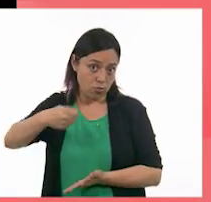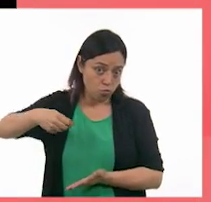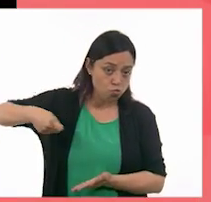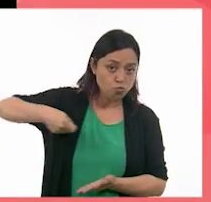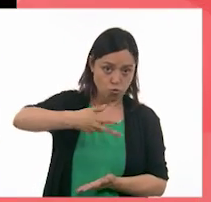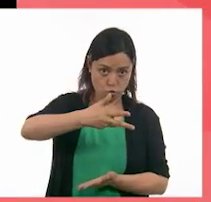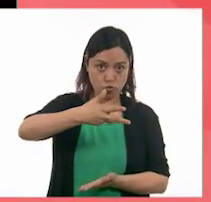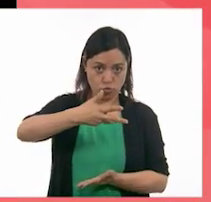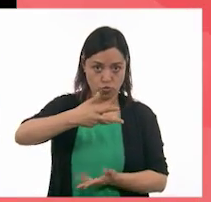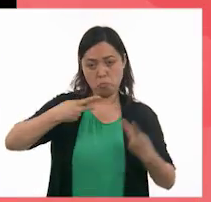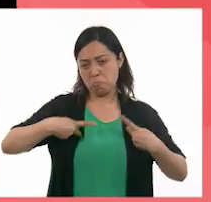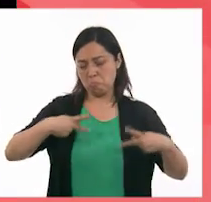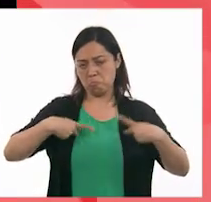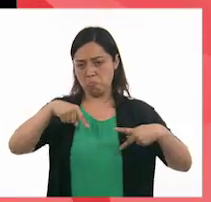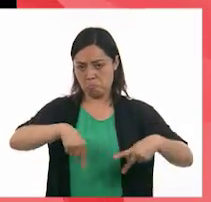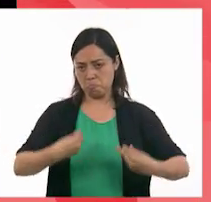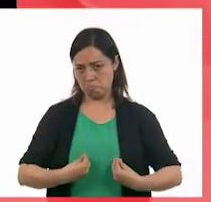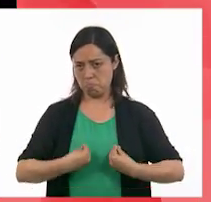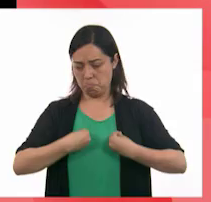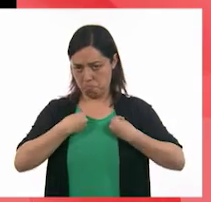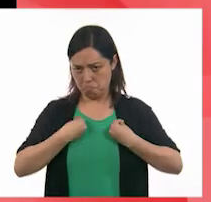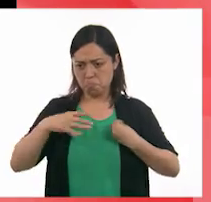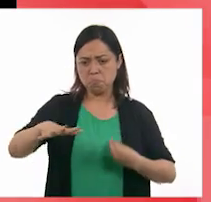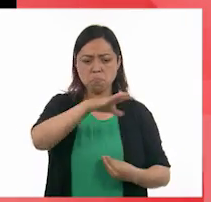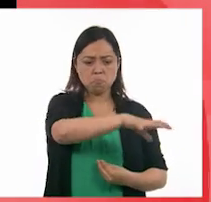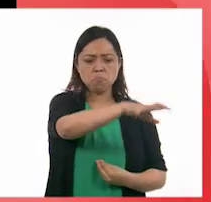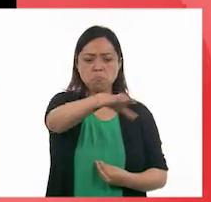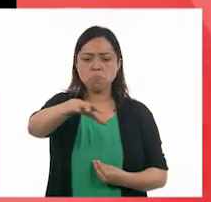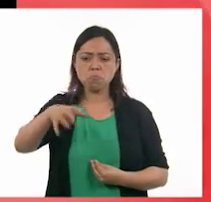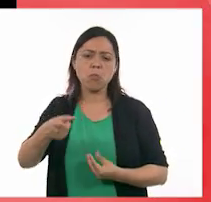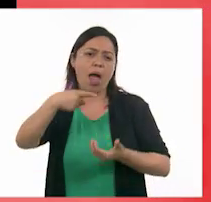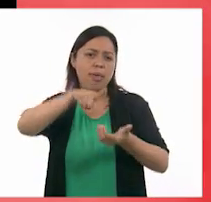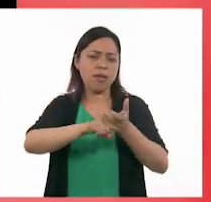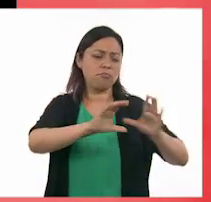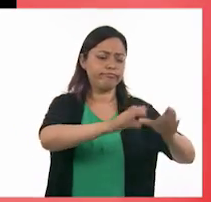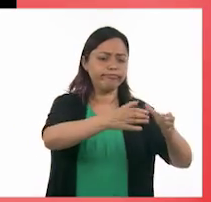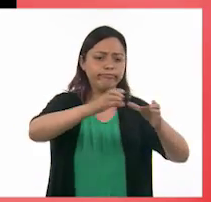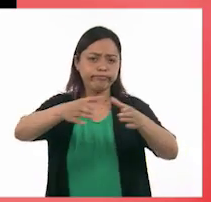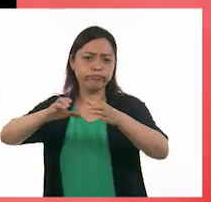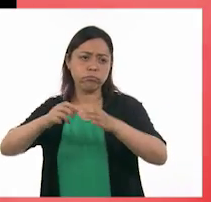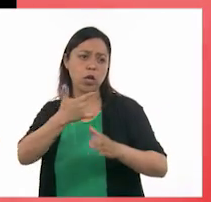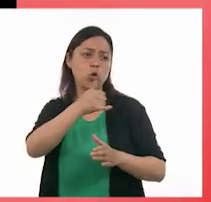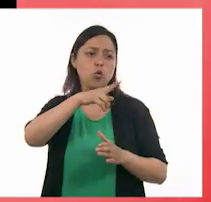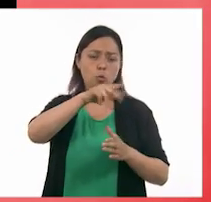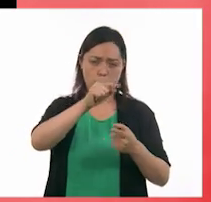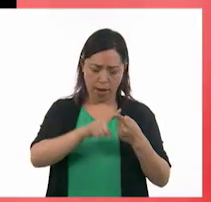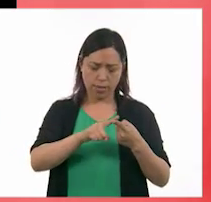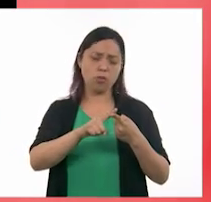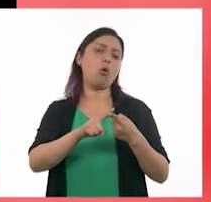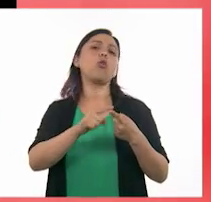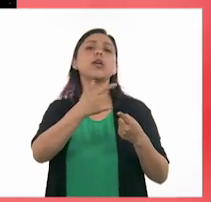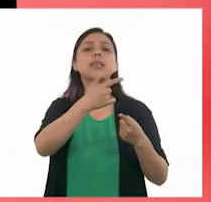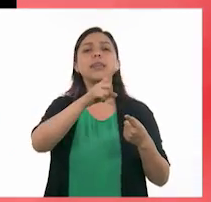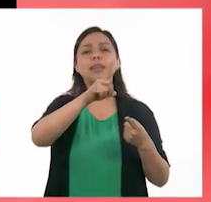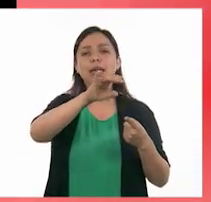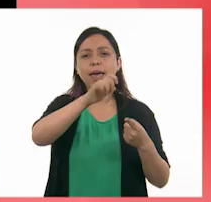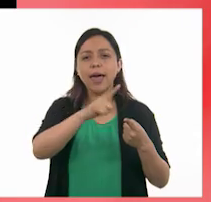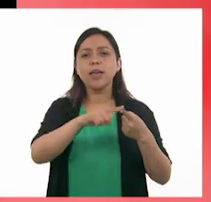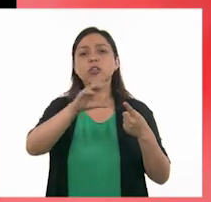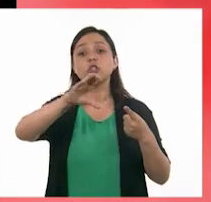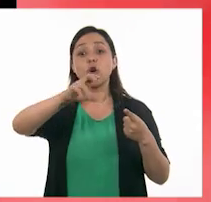pobladores. La región estaba conformada por las comunidades lingüísticas yumano que comprendían los diegueños,